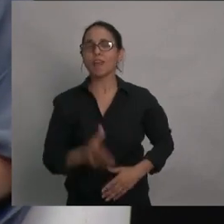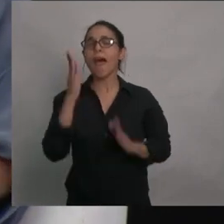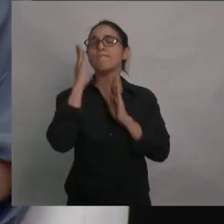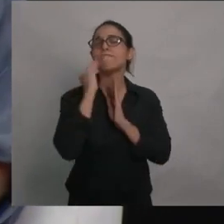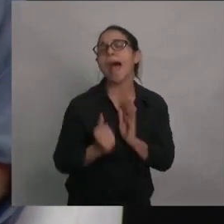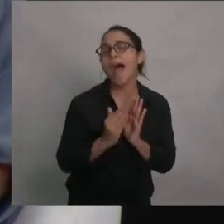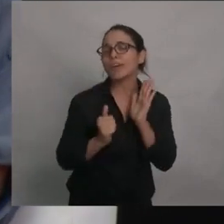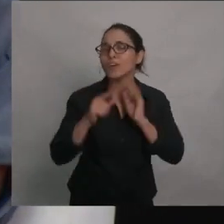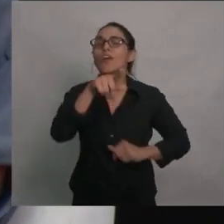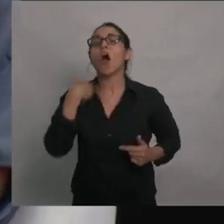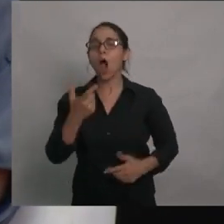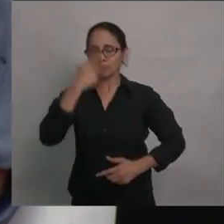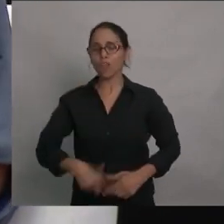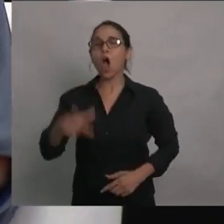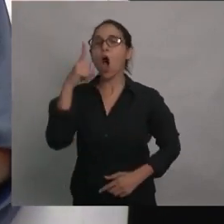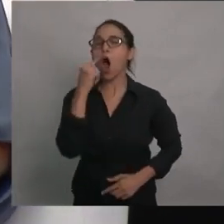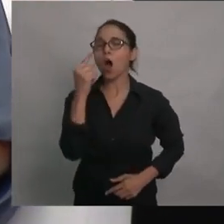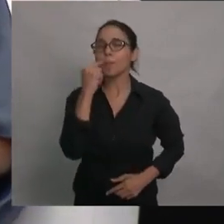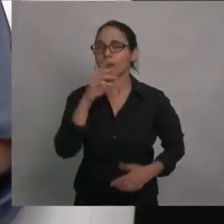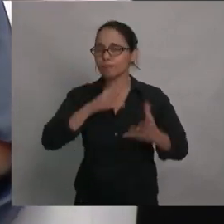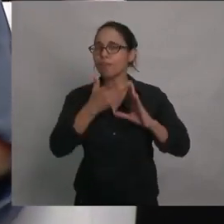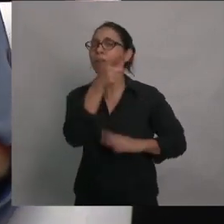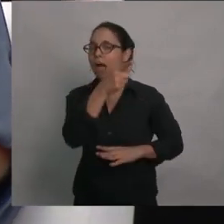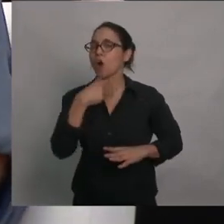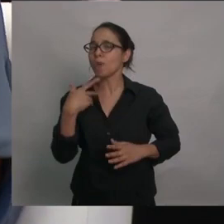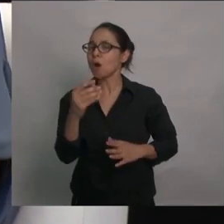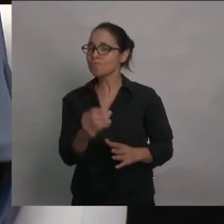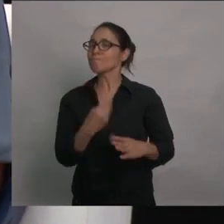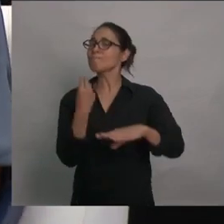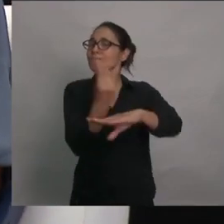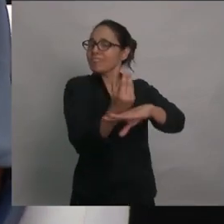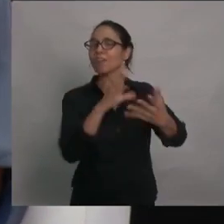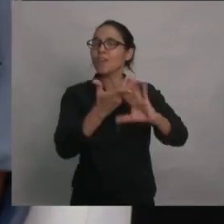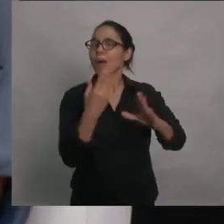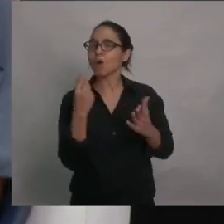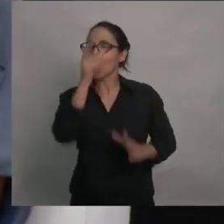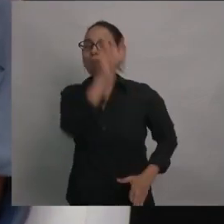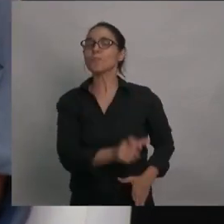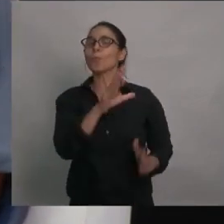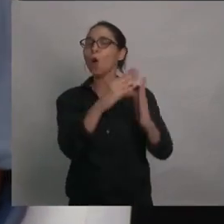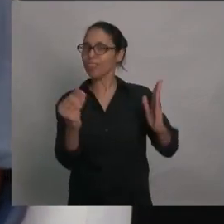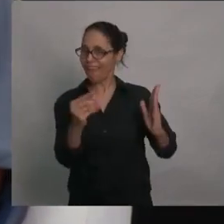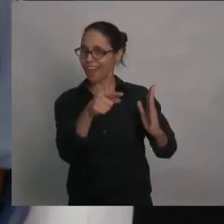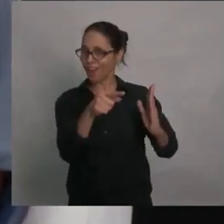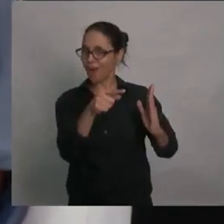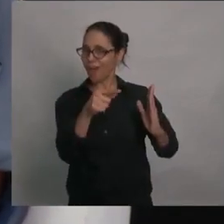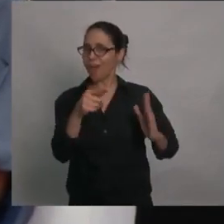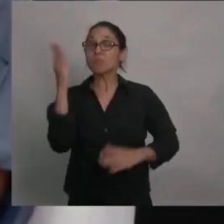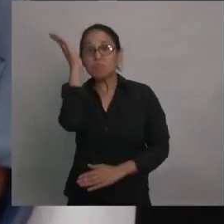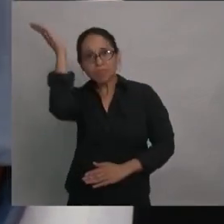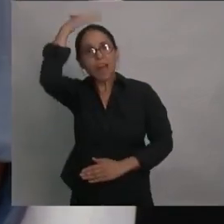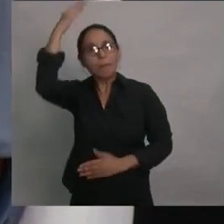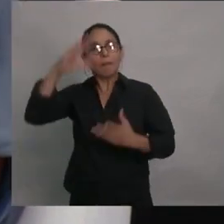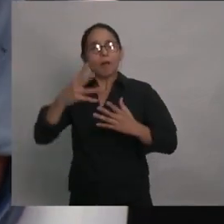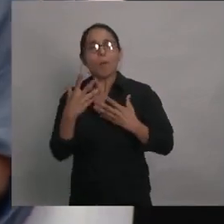ese grupo incel, que mata gente, los célibes involuntarios. Trump ha apoyado claramente a través